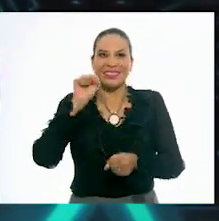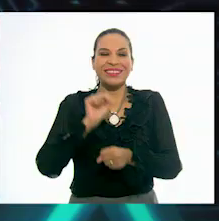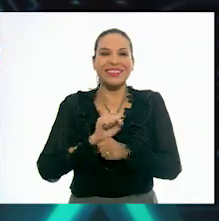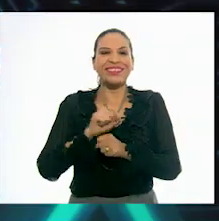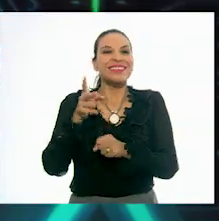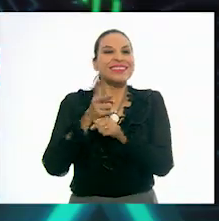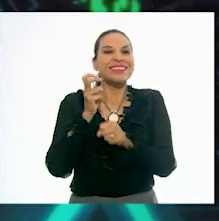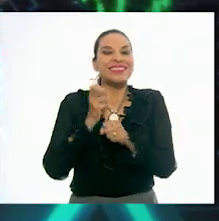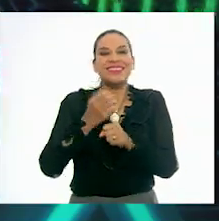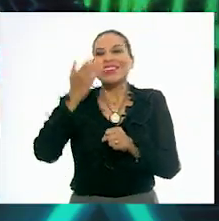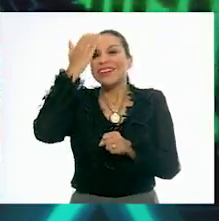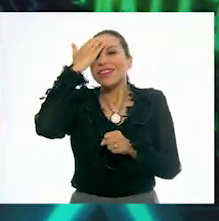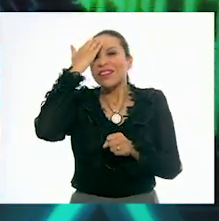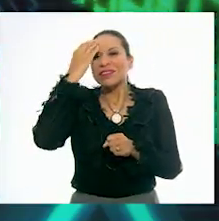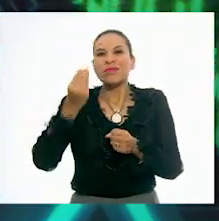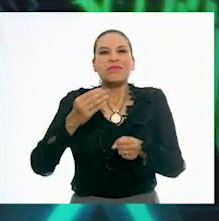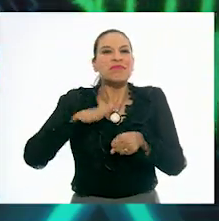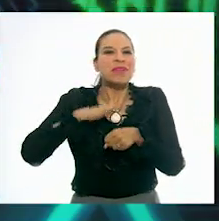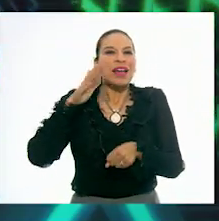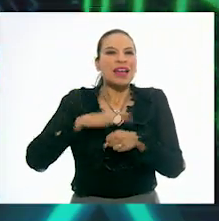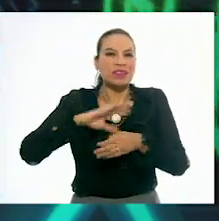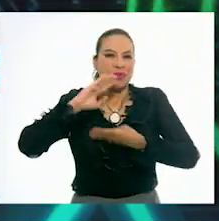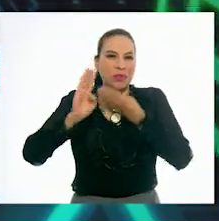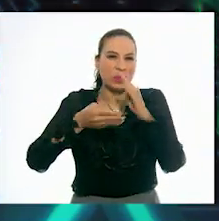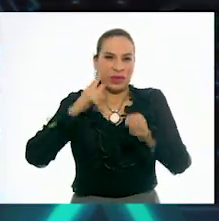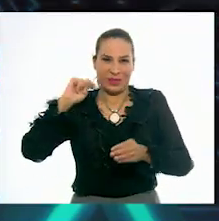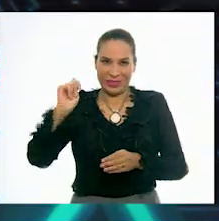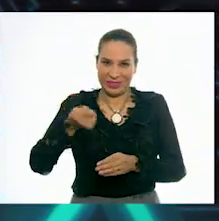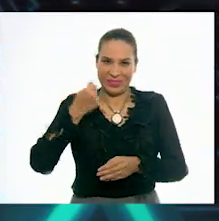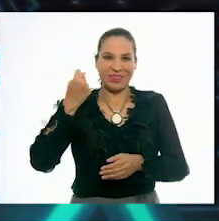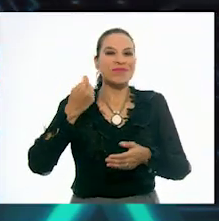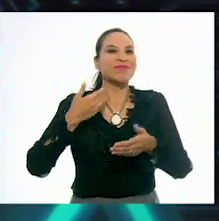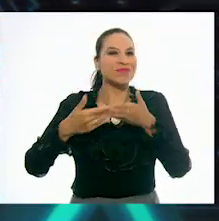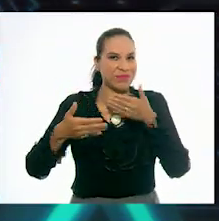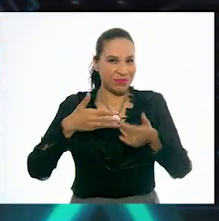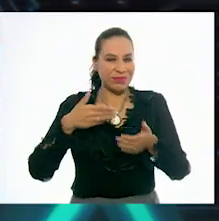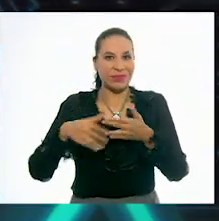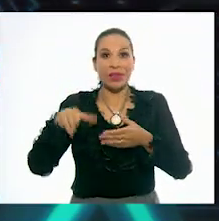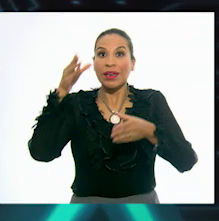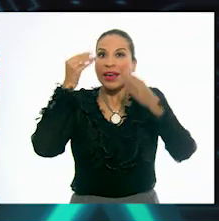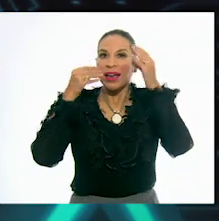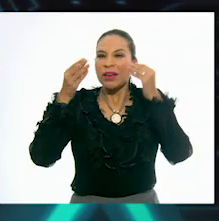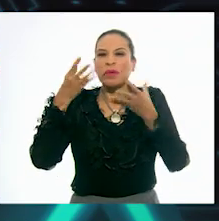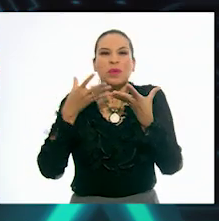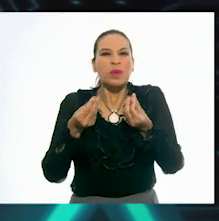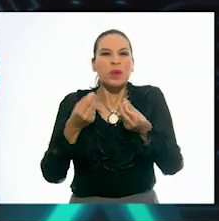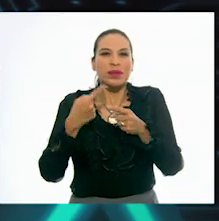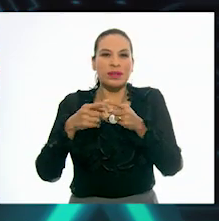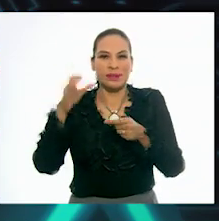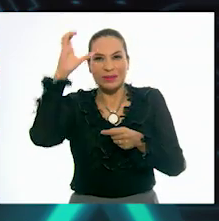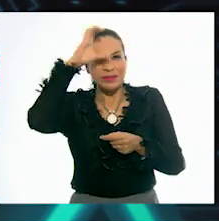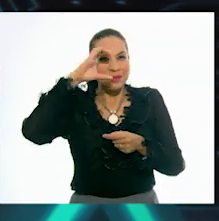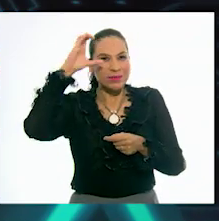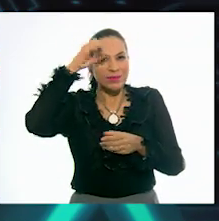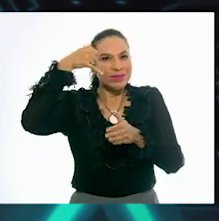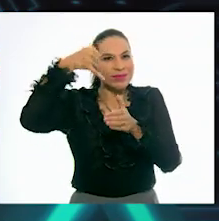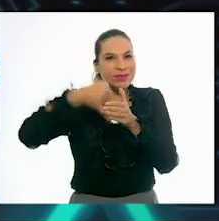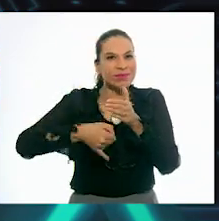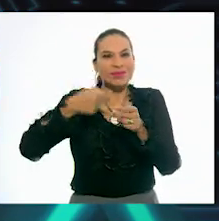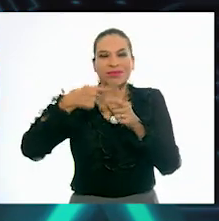te invitamos a conocer mucho más sobre el mundo de la tecnología. Aprenderemos sobre las ciencias de